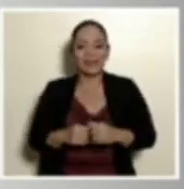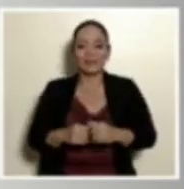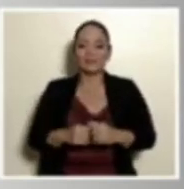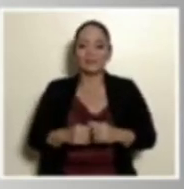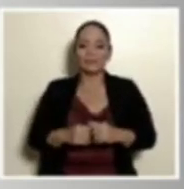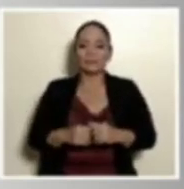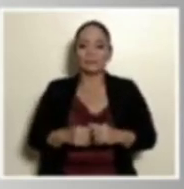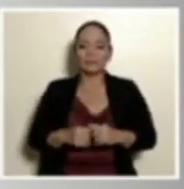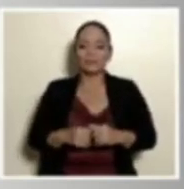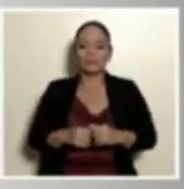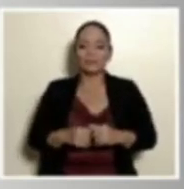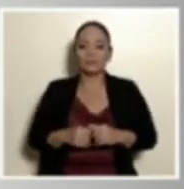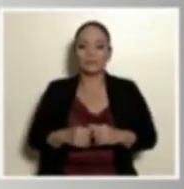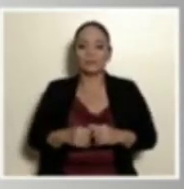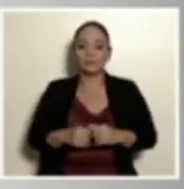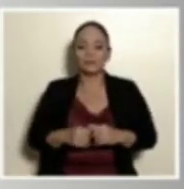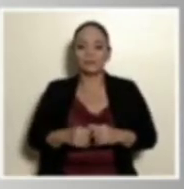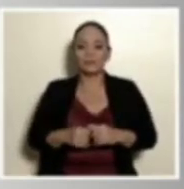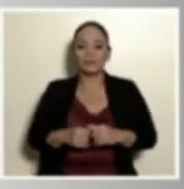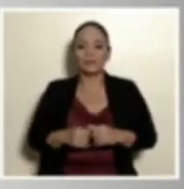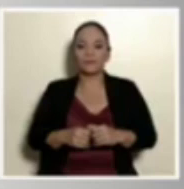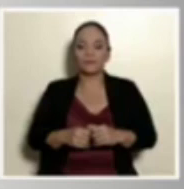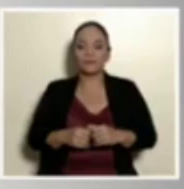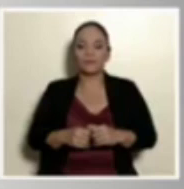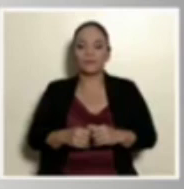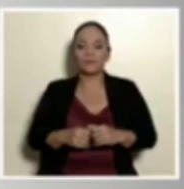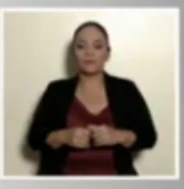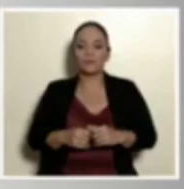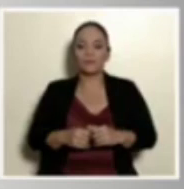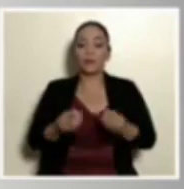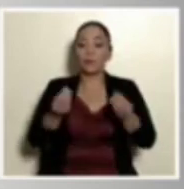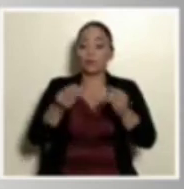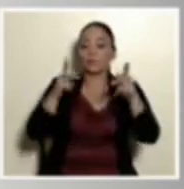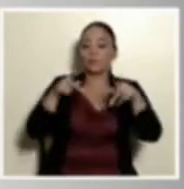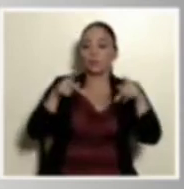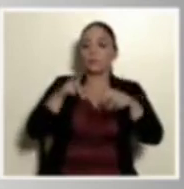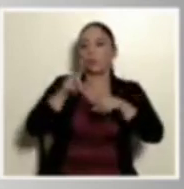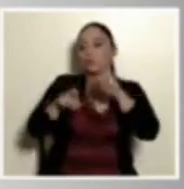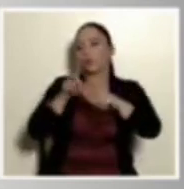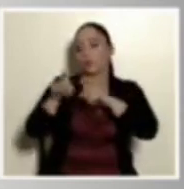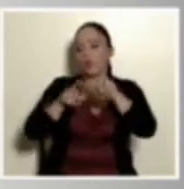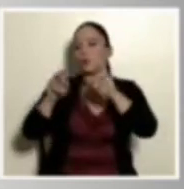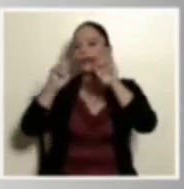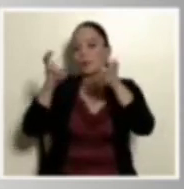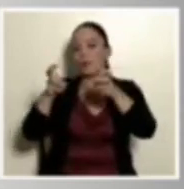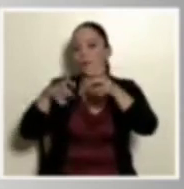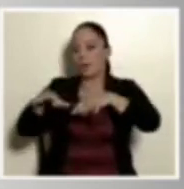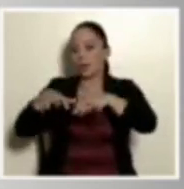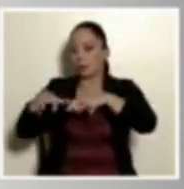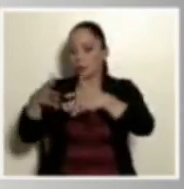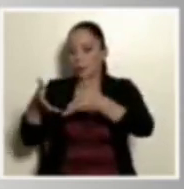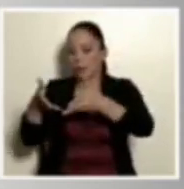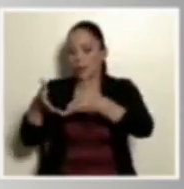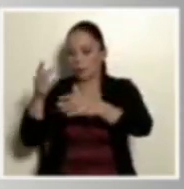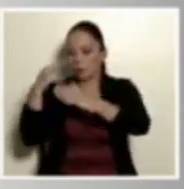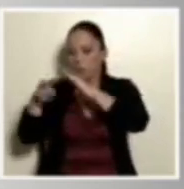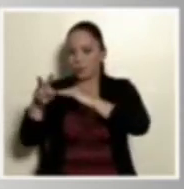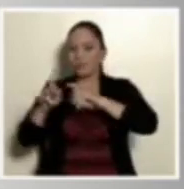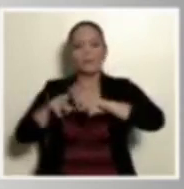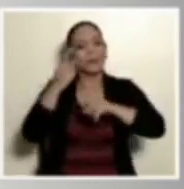cuestionaron incluso a las proyecciones actuariales, cuando justamente es la ley. Ciudadanos, la